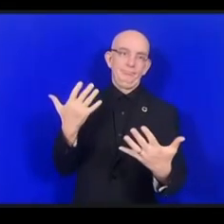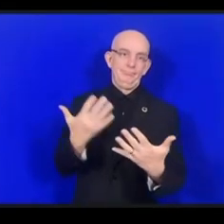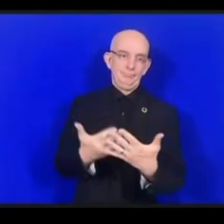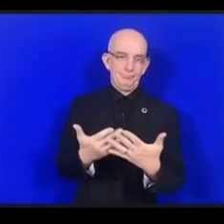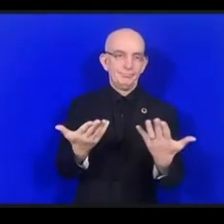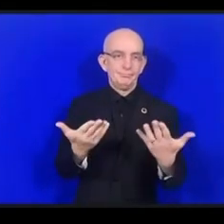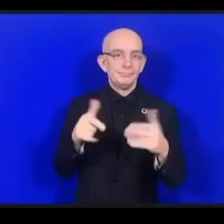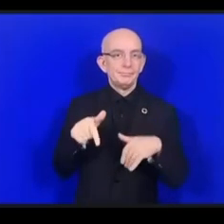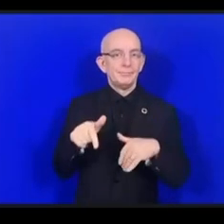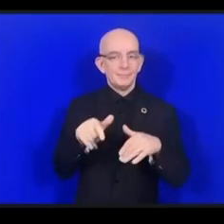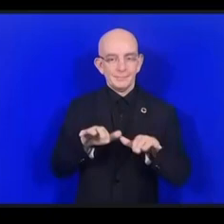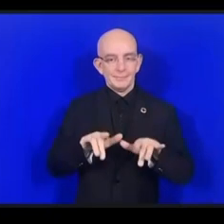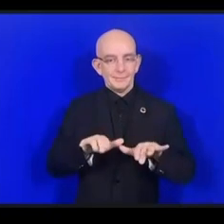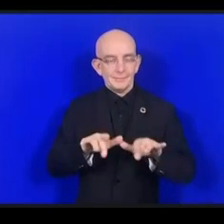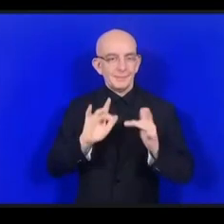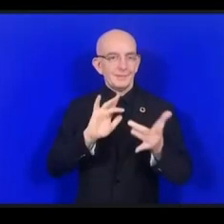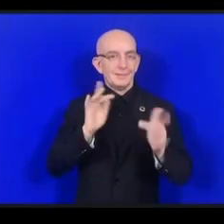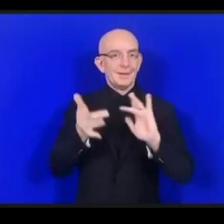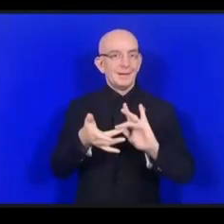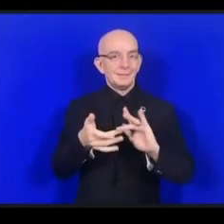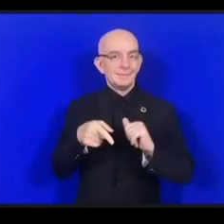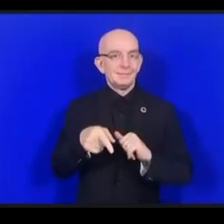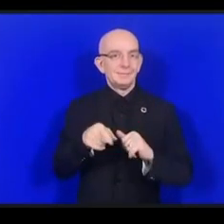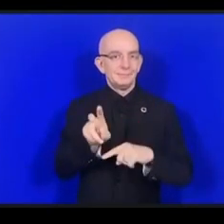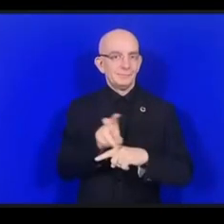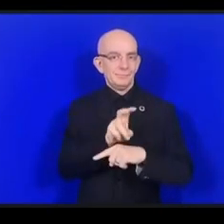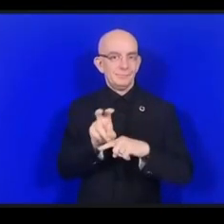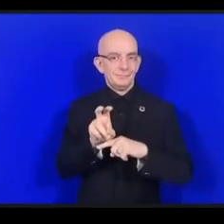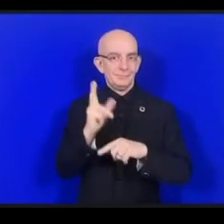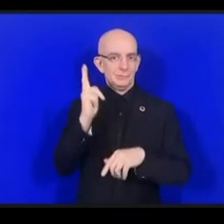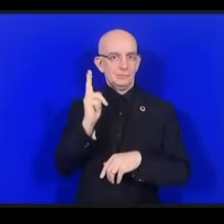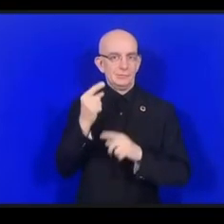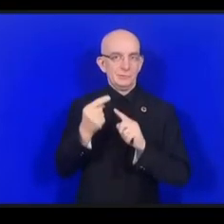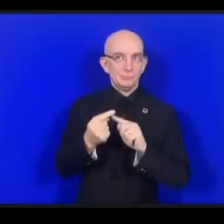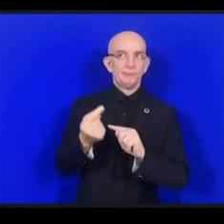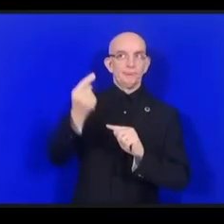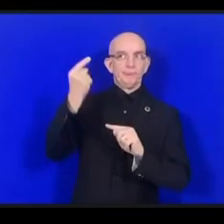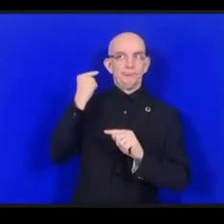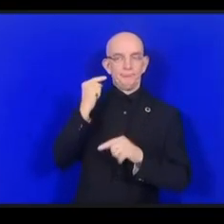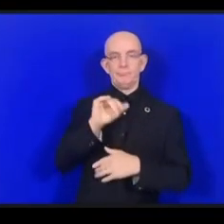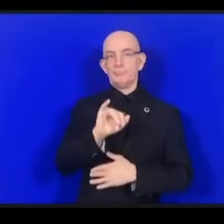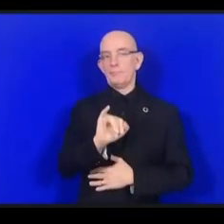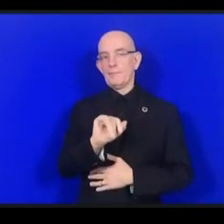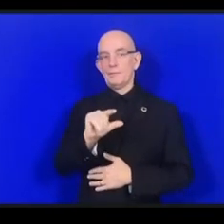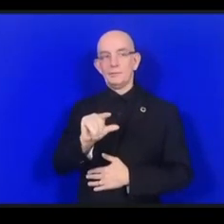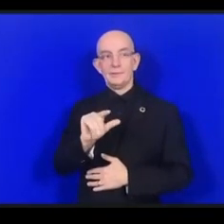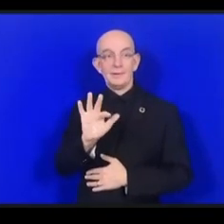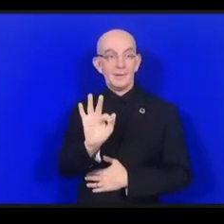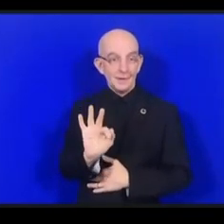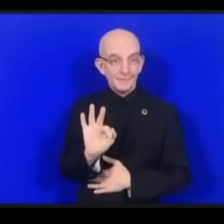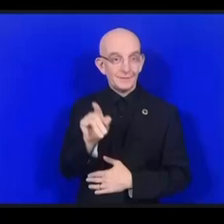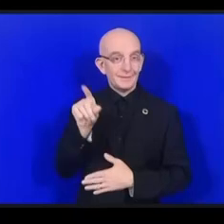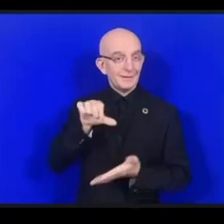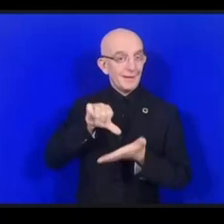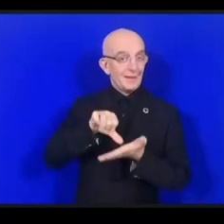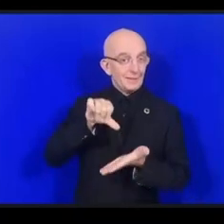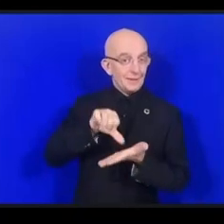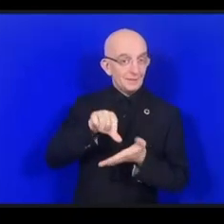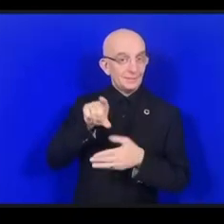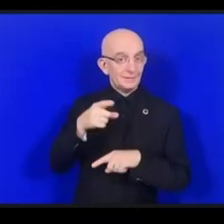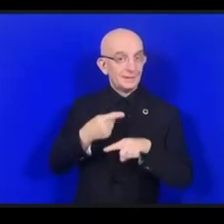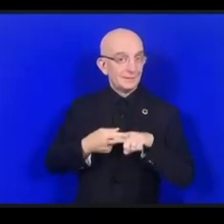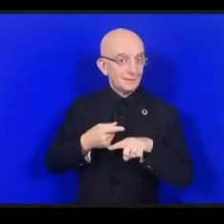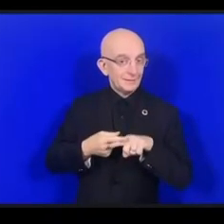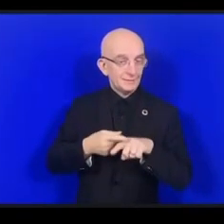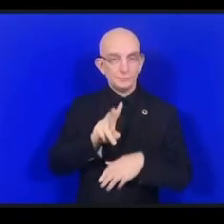igf ya en Atenas en 2006 y la razón preguntarán ustedes parece raro no